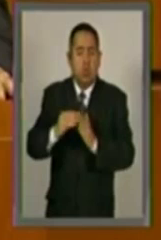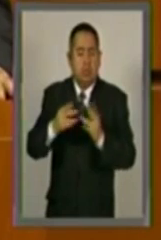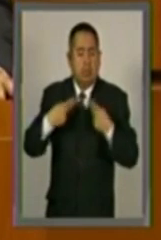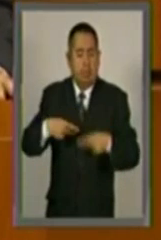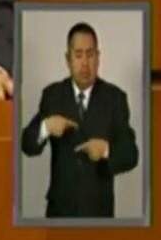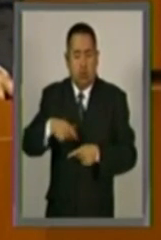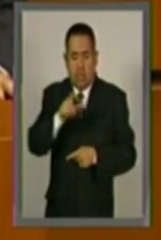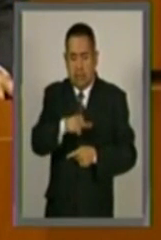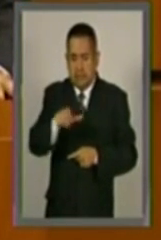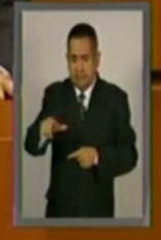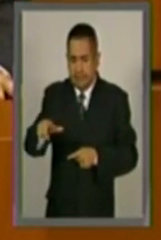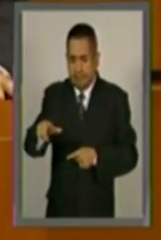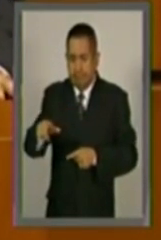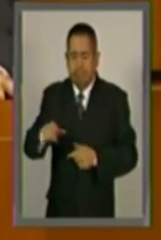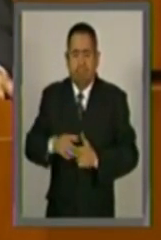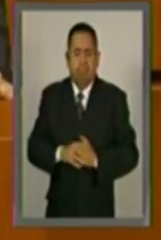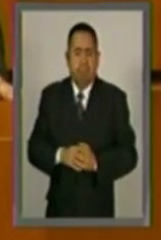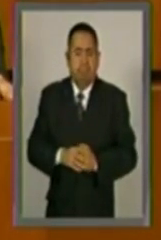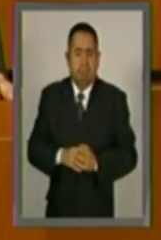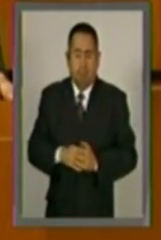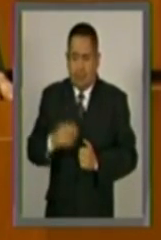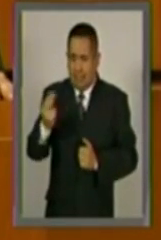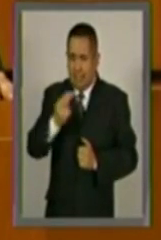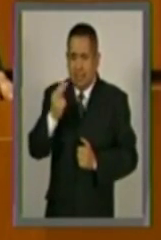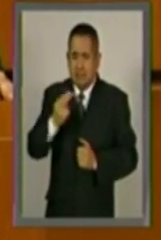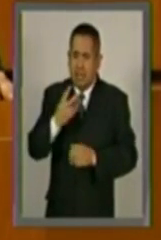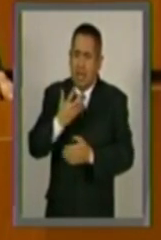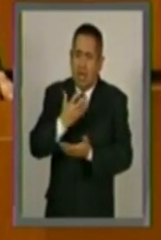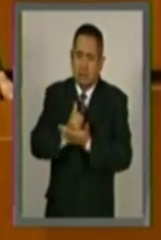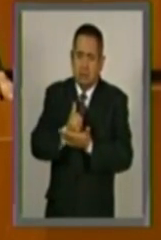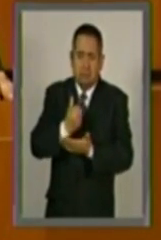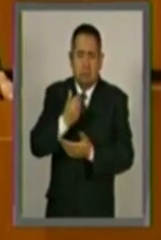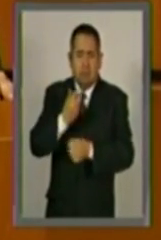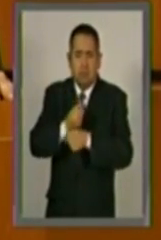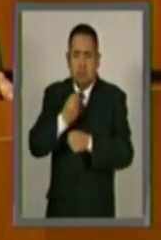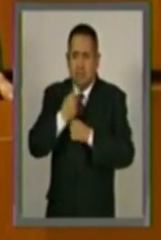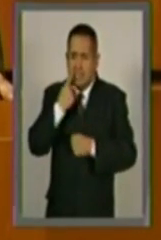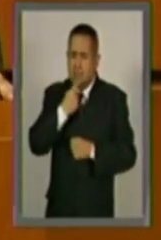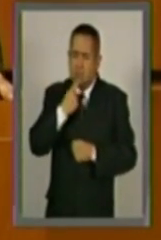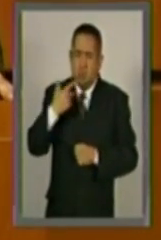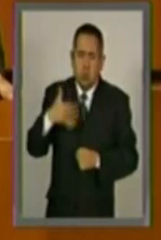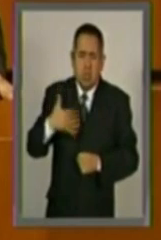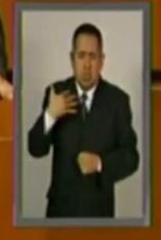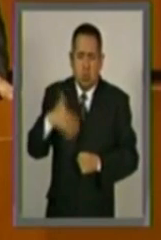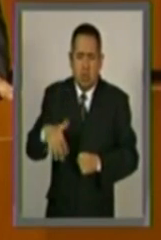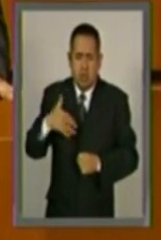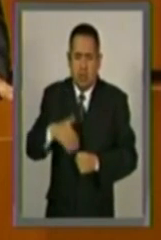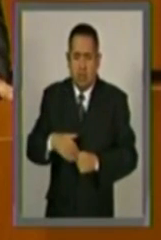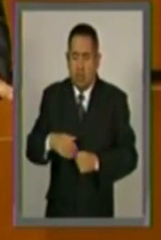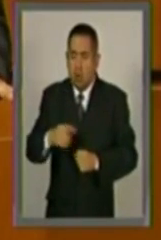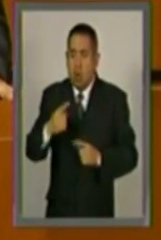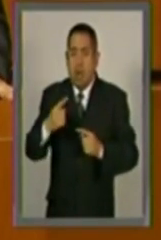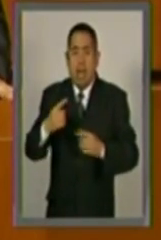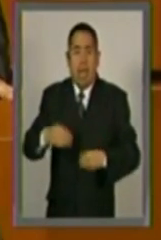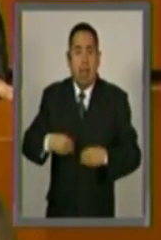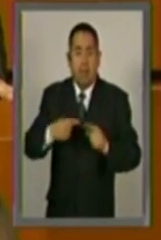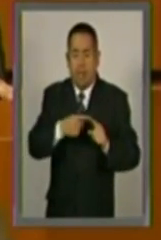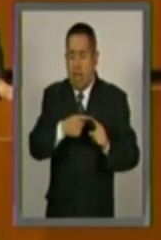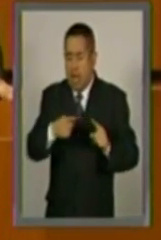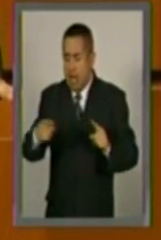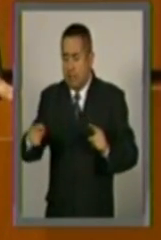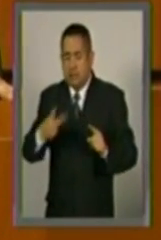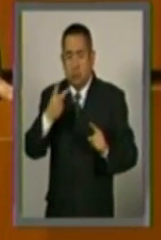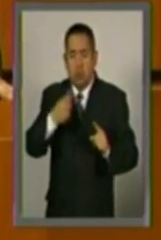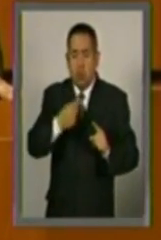personas requieren alivio del dolor bucodental por lo menos tres veces en la vida mientras